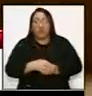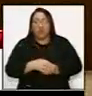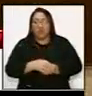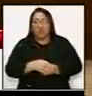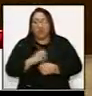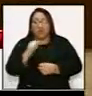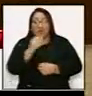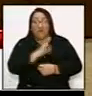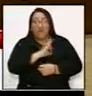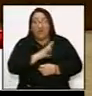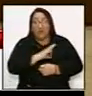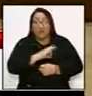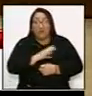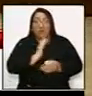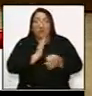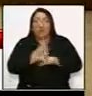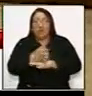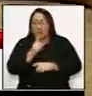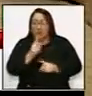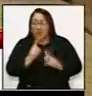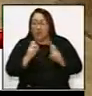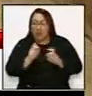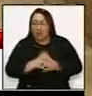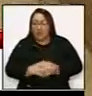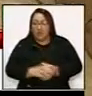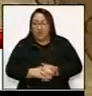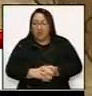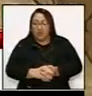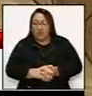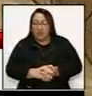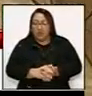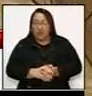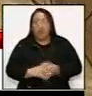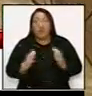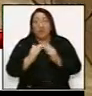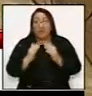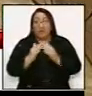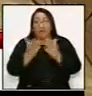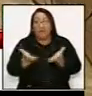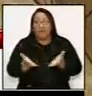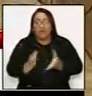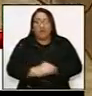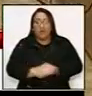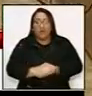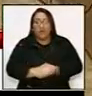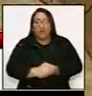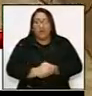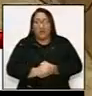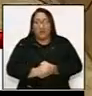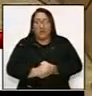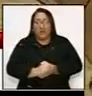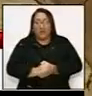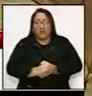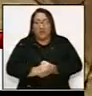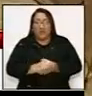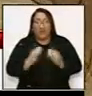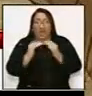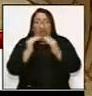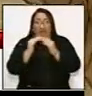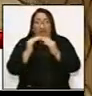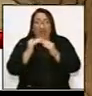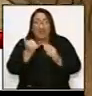la fiscalía acudió por un caso a la casa, en la casa se produjo un